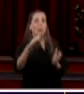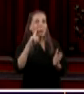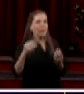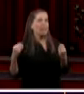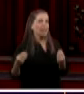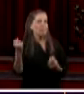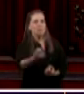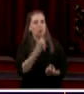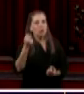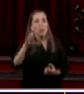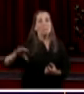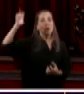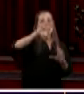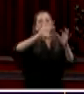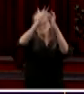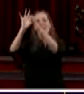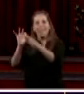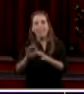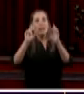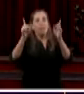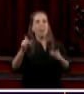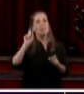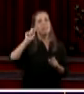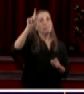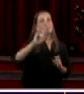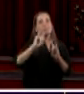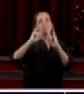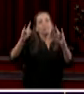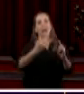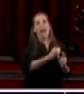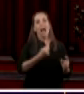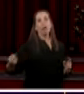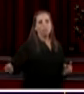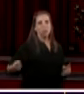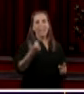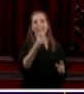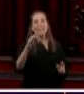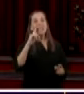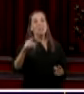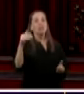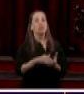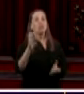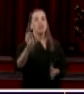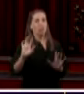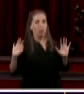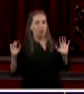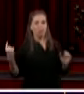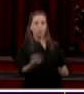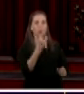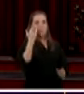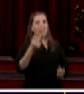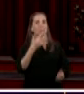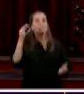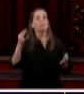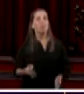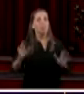600,000 millones son 60,000 millones eso es eso es un un número muy redondo de Cuál es el ajuste que todavía le falta hacer a la Argentina